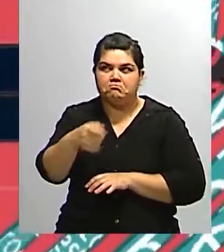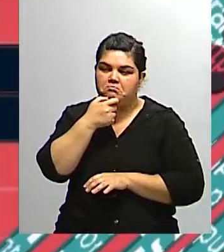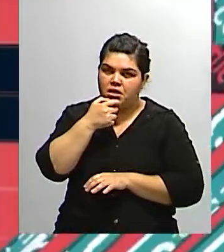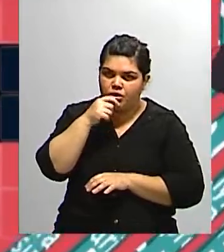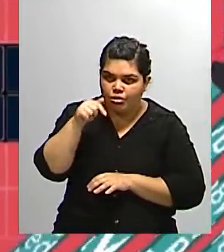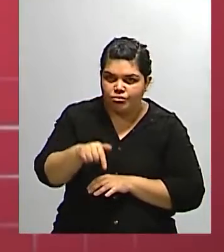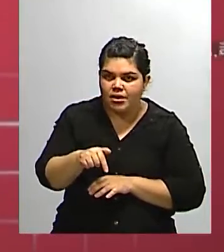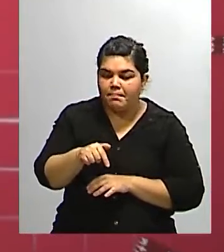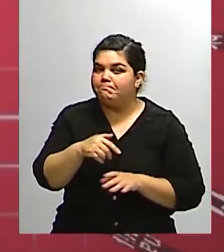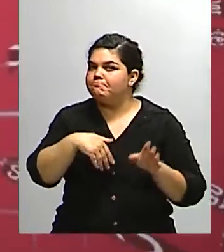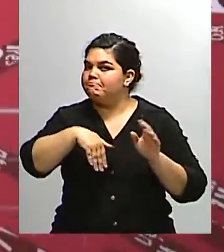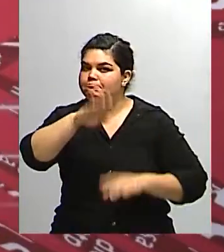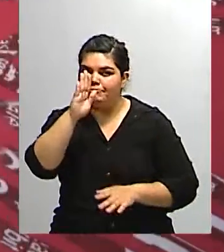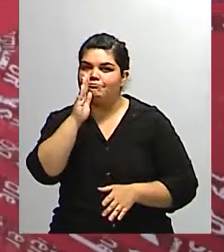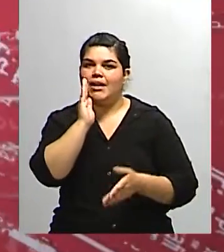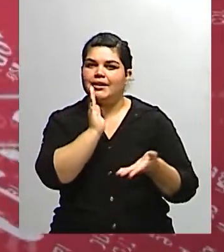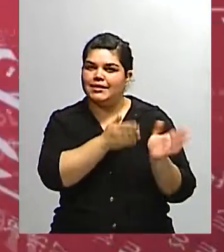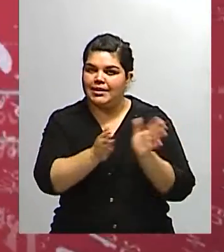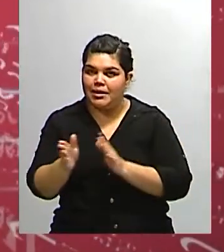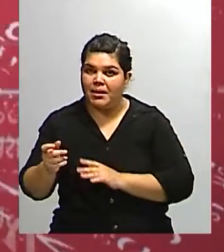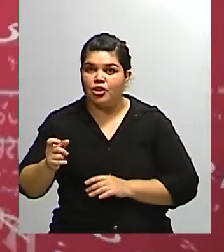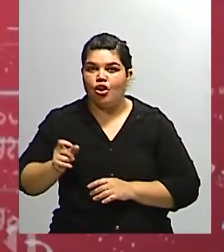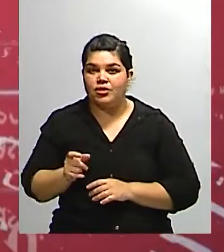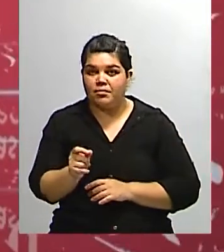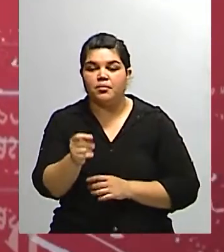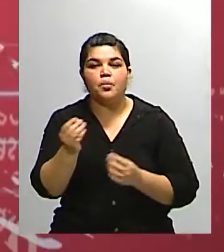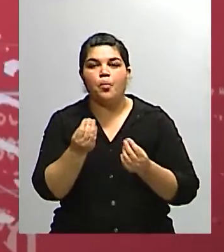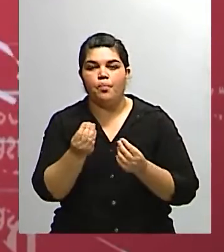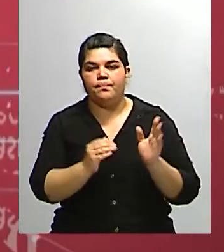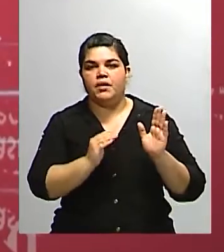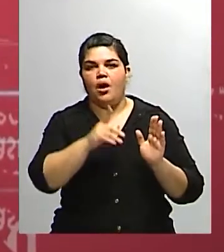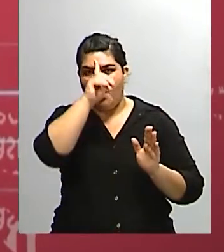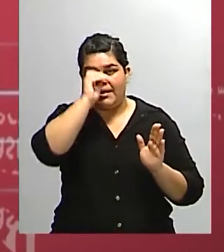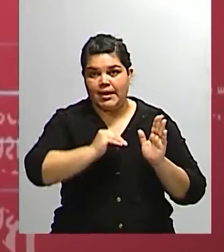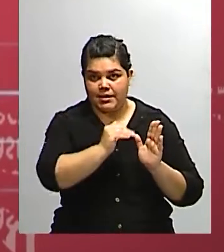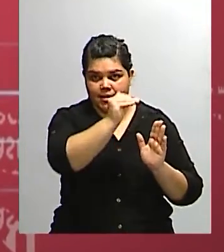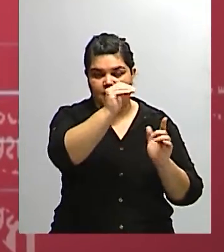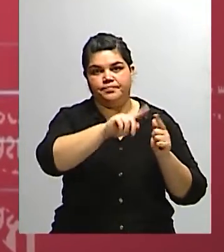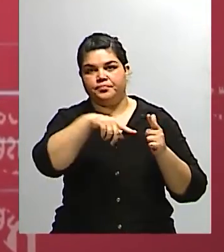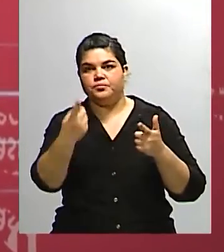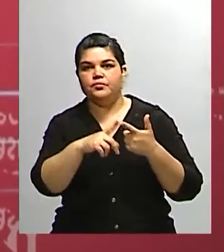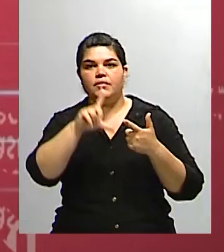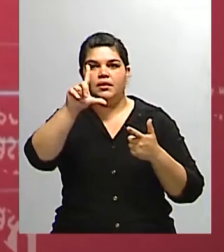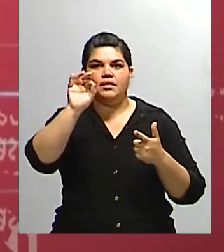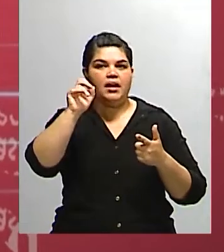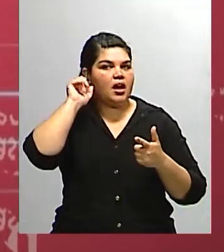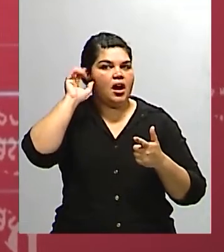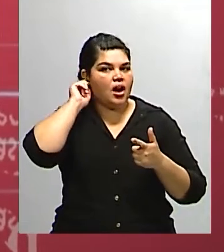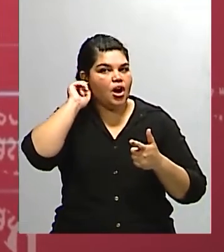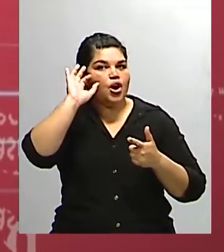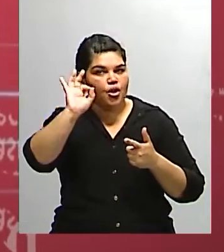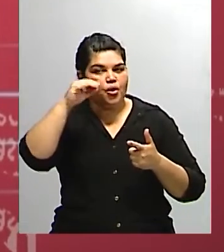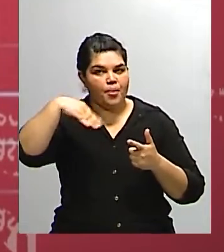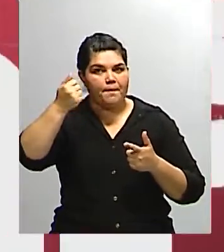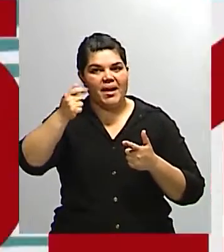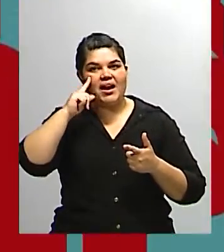Mendoza, los que más trabajan en ese sentido son el Hospital Central, el Hospital Lago Mayores y el Hospital Sí, Parisien de Maipú. sí. Pero también se